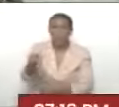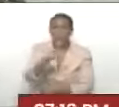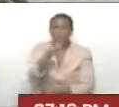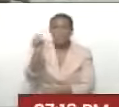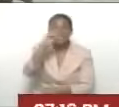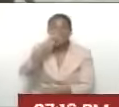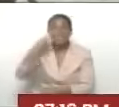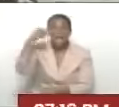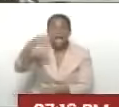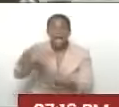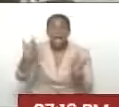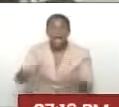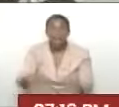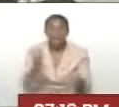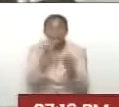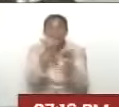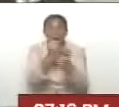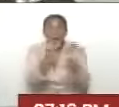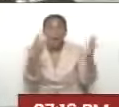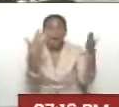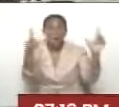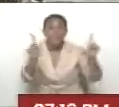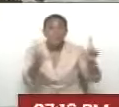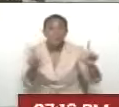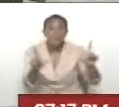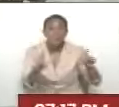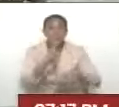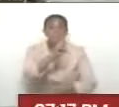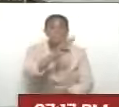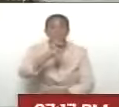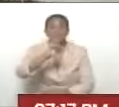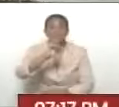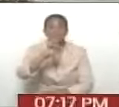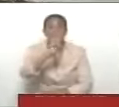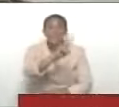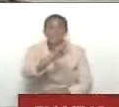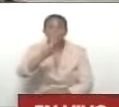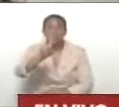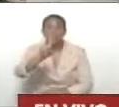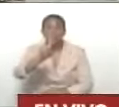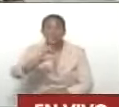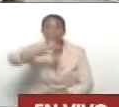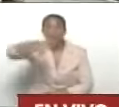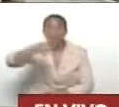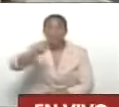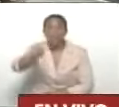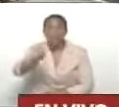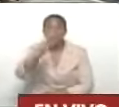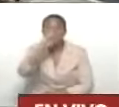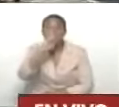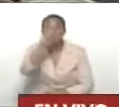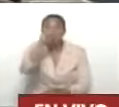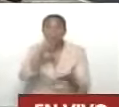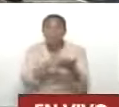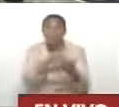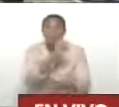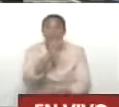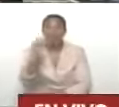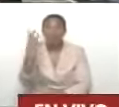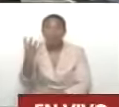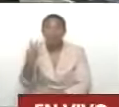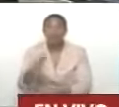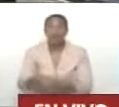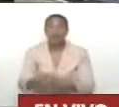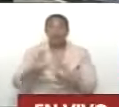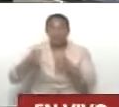años, Mario. 20 años. Comencé el 21 de junio de 2004 con Eileen Padrón y